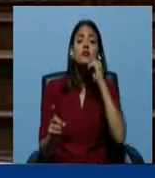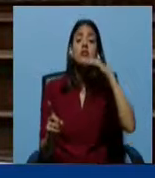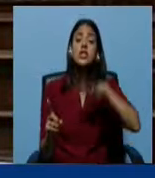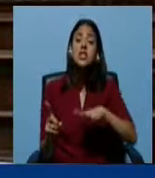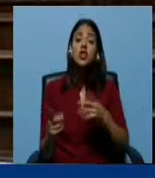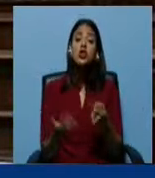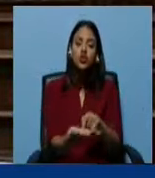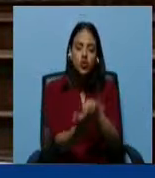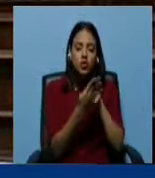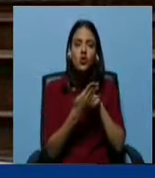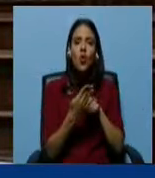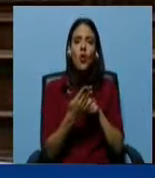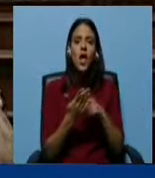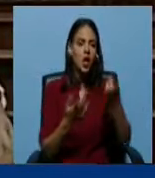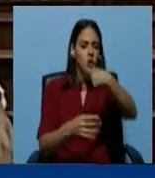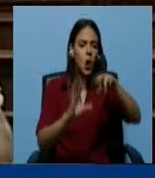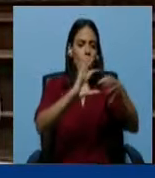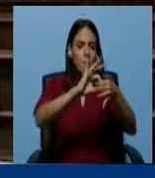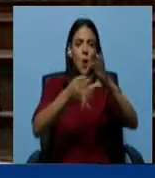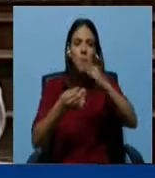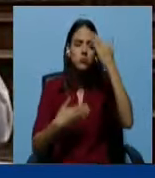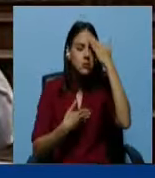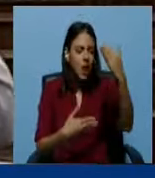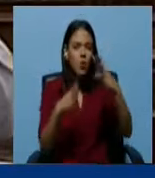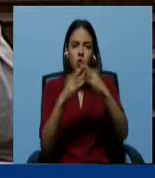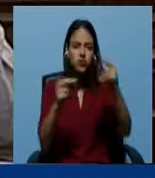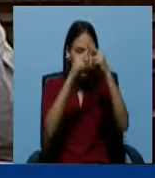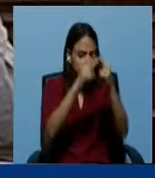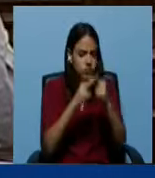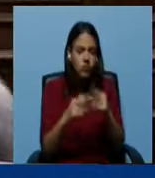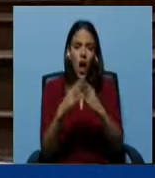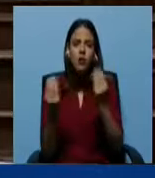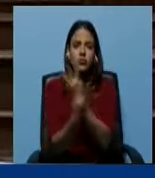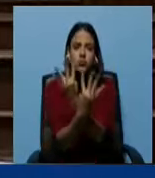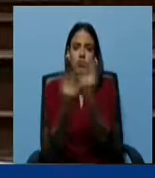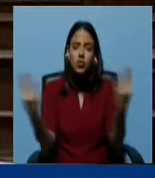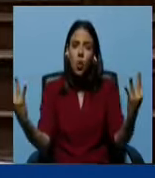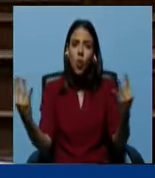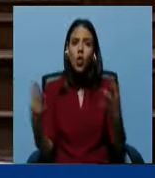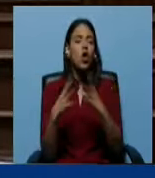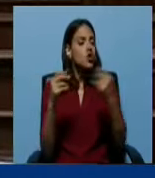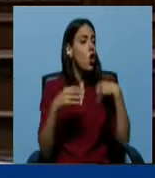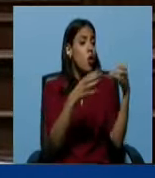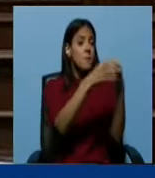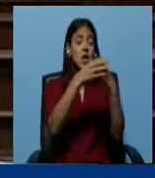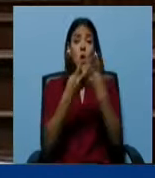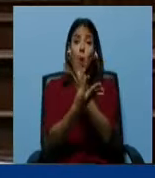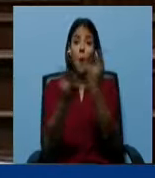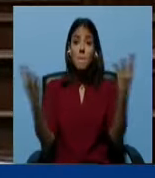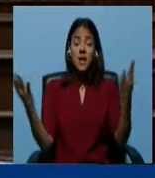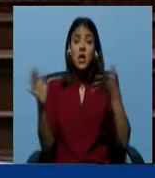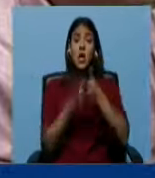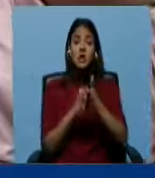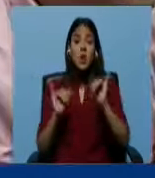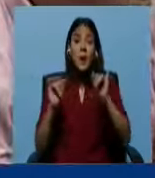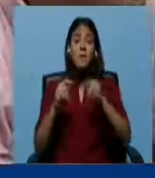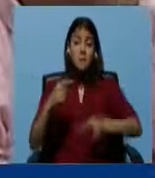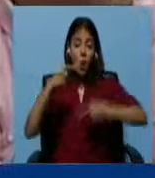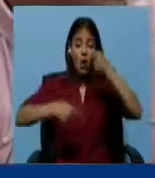conecta. Mis saludos a todos los compatriotas y camaradas de la generación